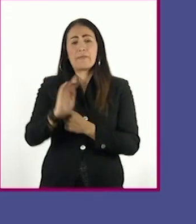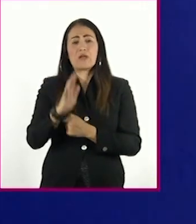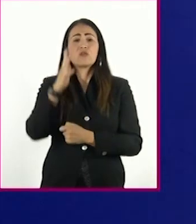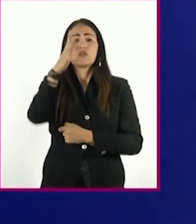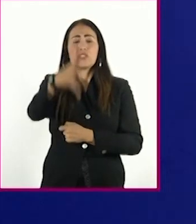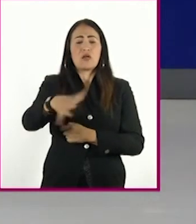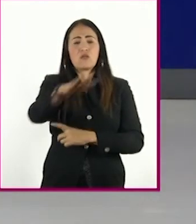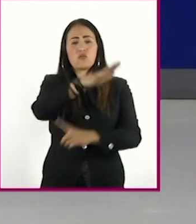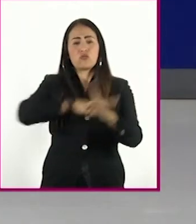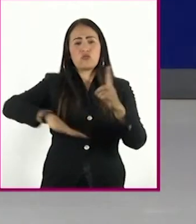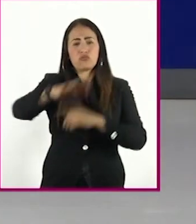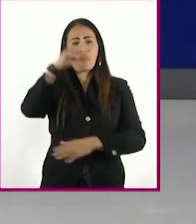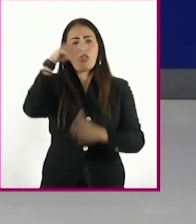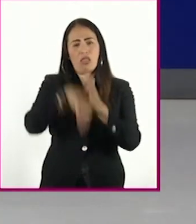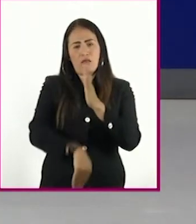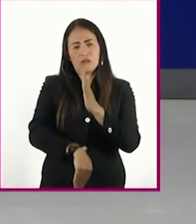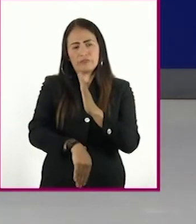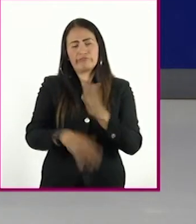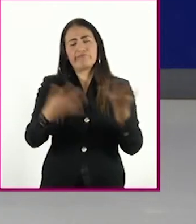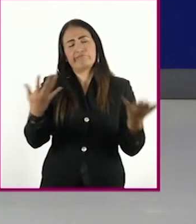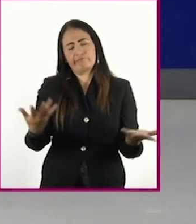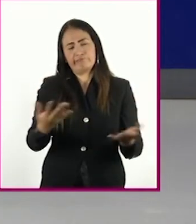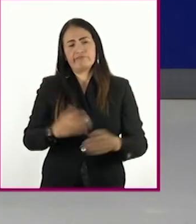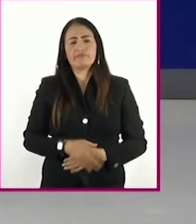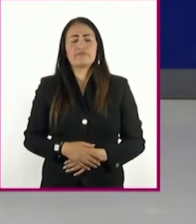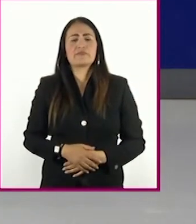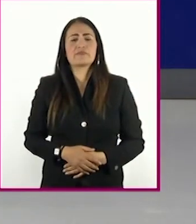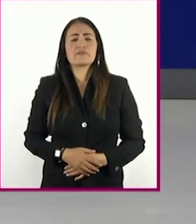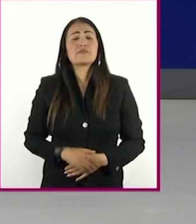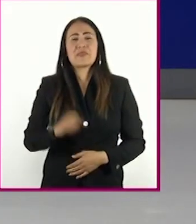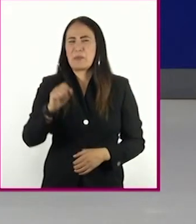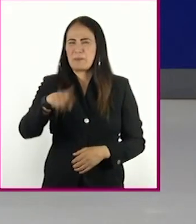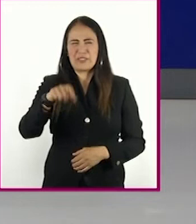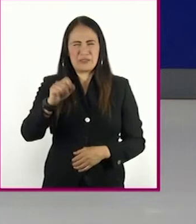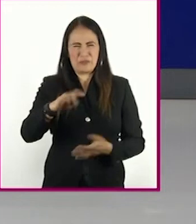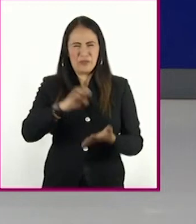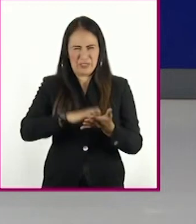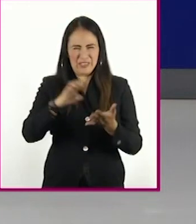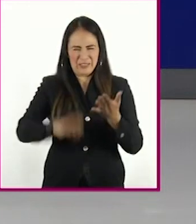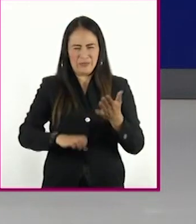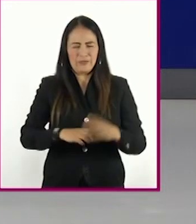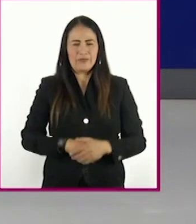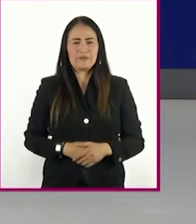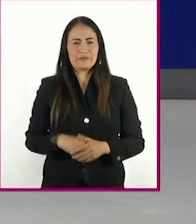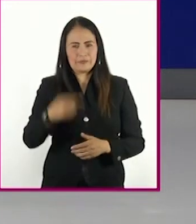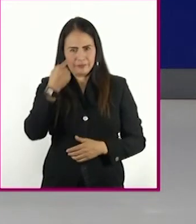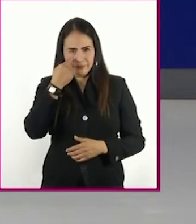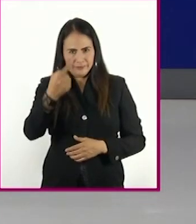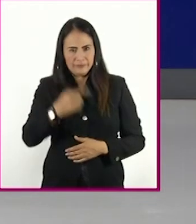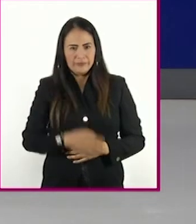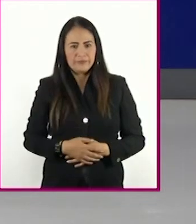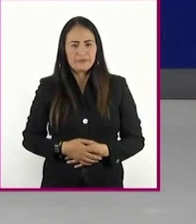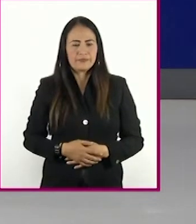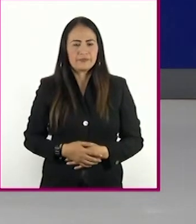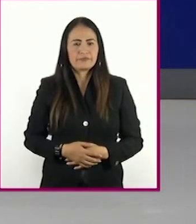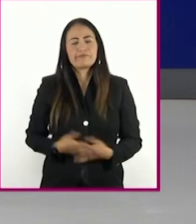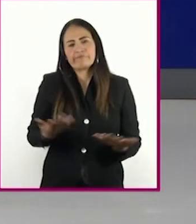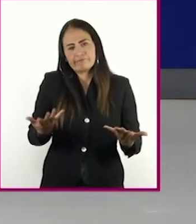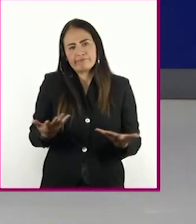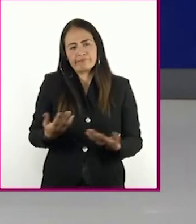del medio ambiente. Y solo para continuar con nuestro ejercicio, avancemos, aunque sí es lógico lo que